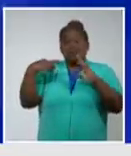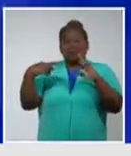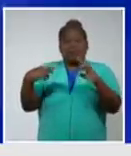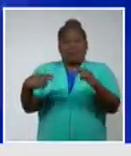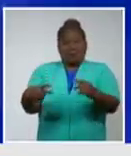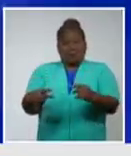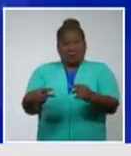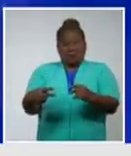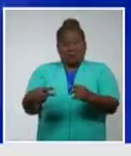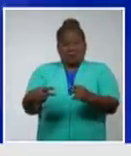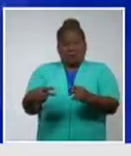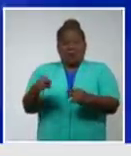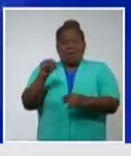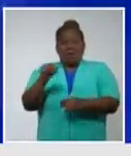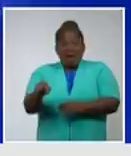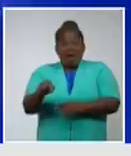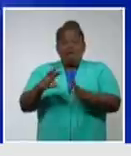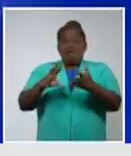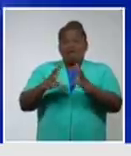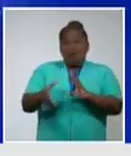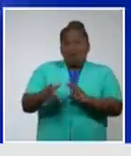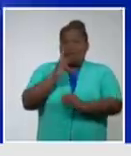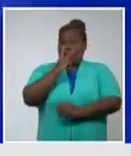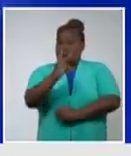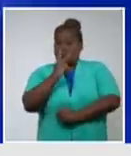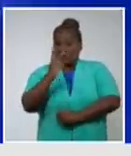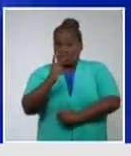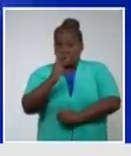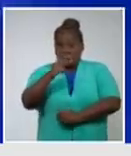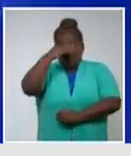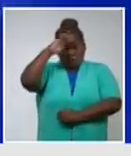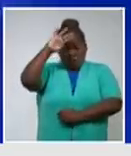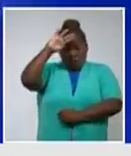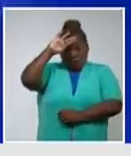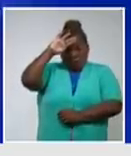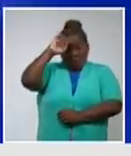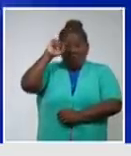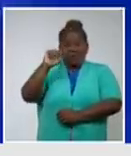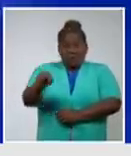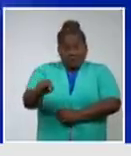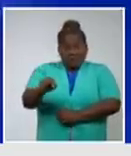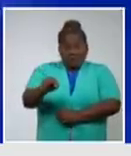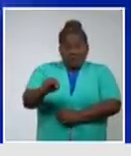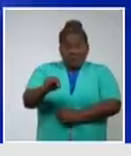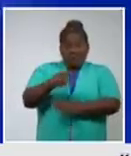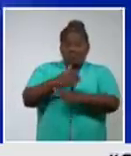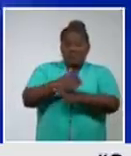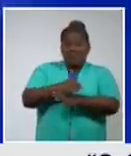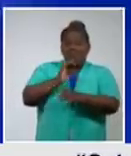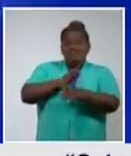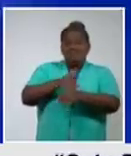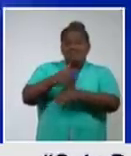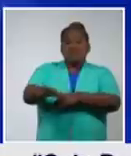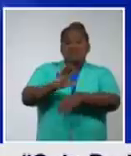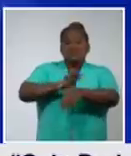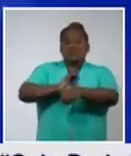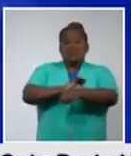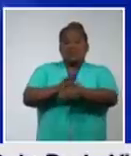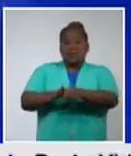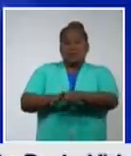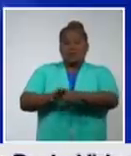por los protocolos de tratamiento y por lo que significa comenzar con el tratamiento, incluso desde el momento que ya el test